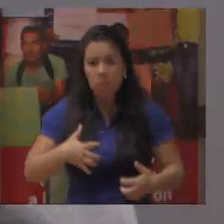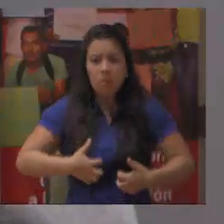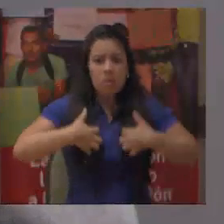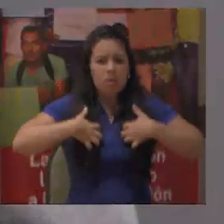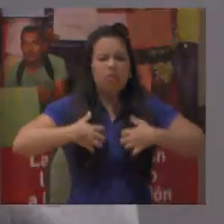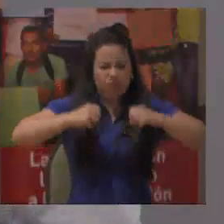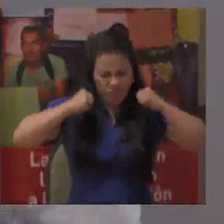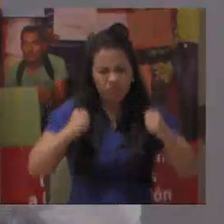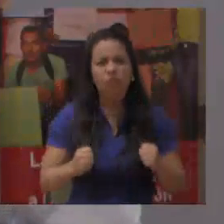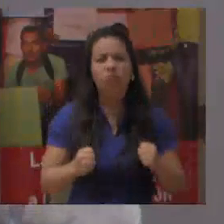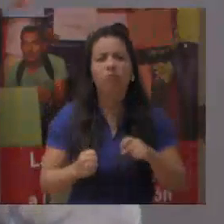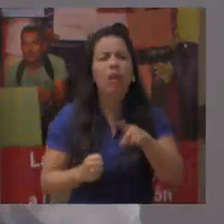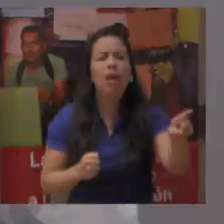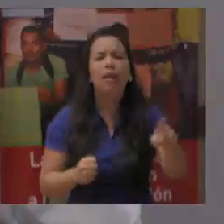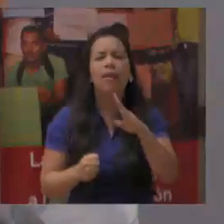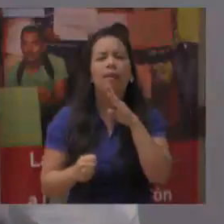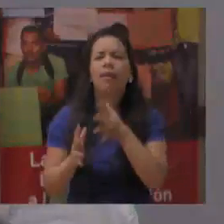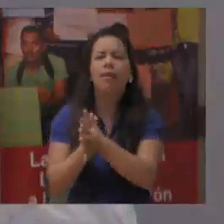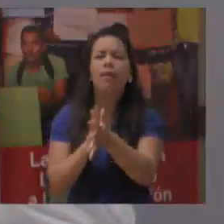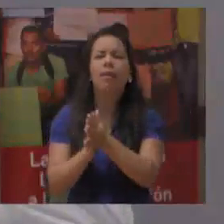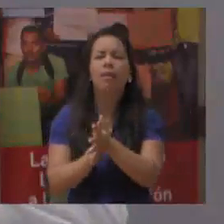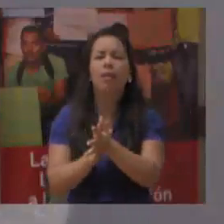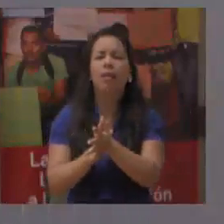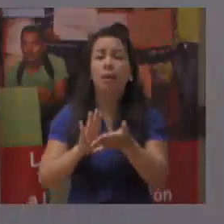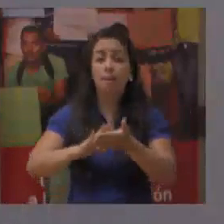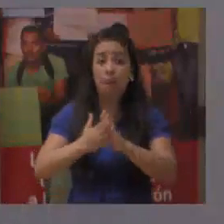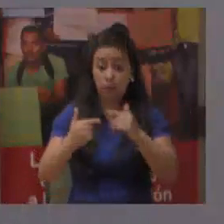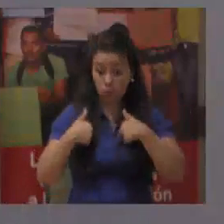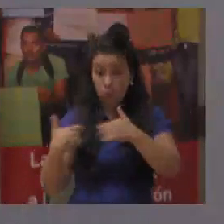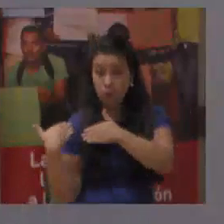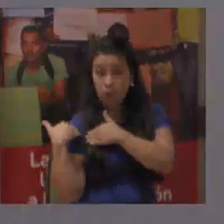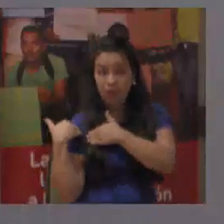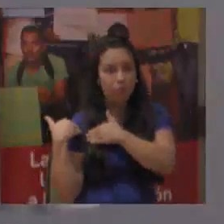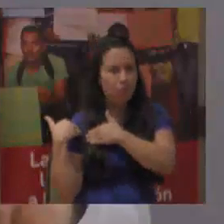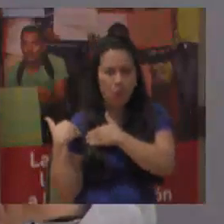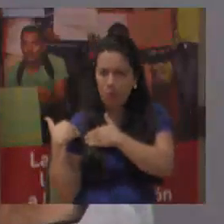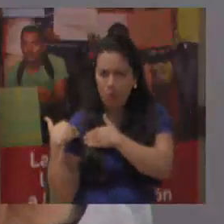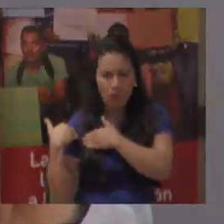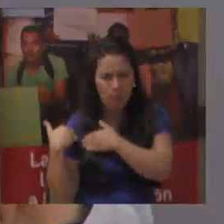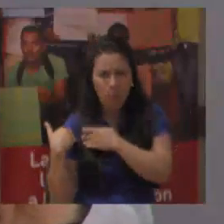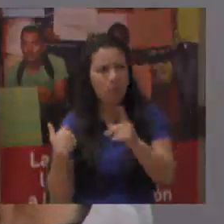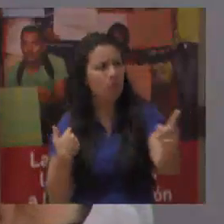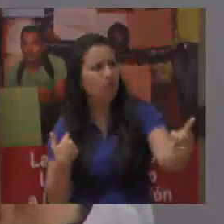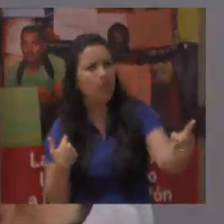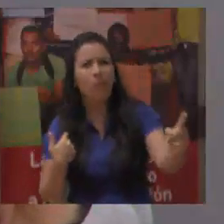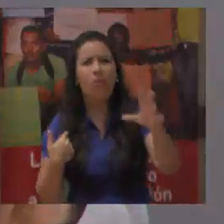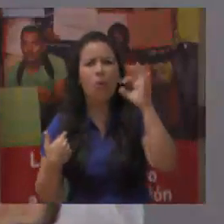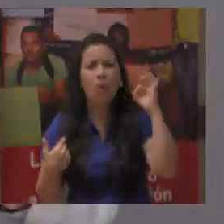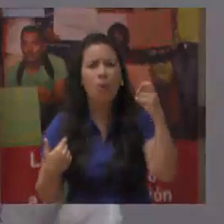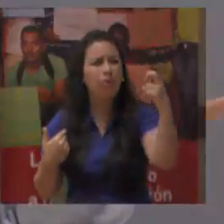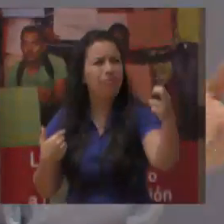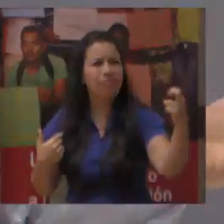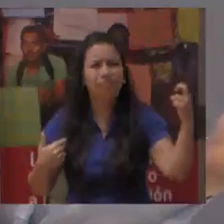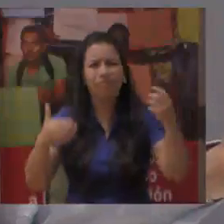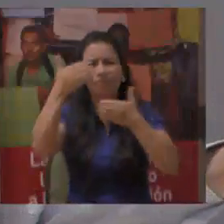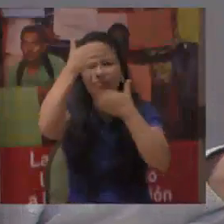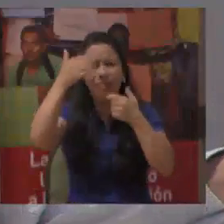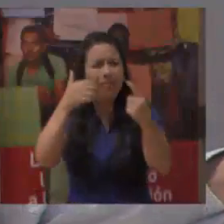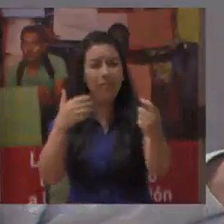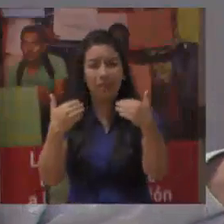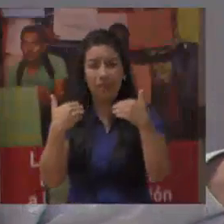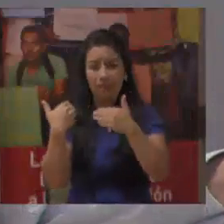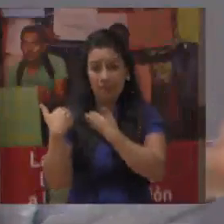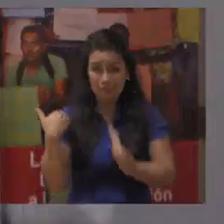entender algo también que él ha dicho muchas veces: la paz no es de Santos, no solo no es de la calle y de Timochenko, tampoco es del